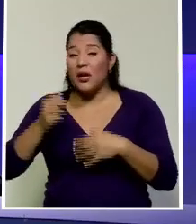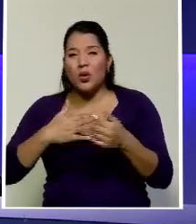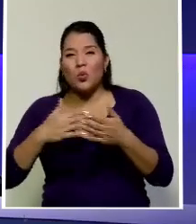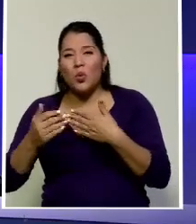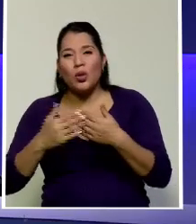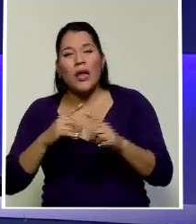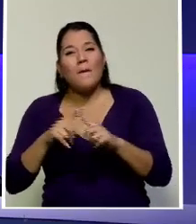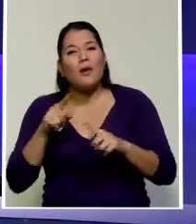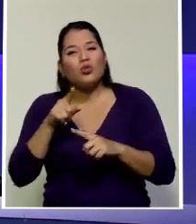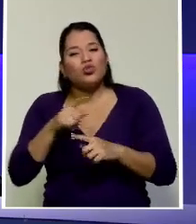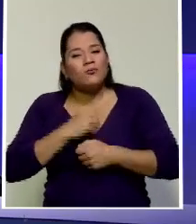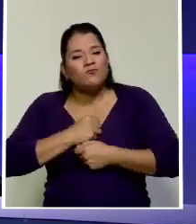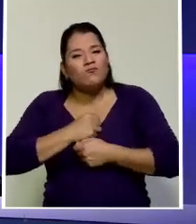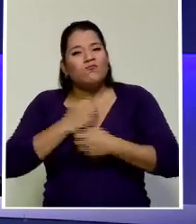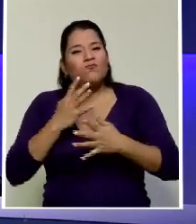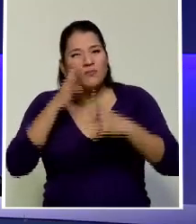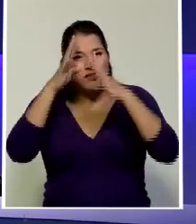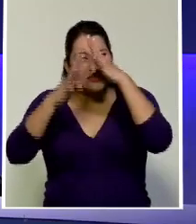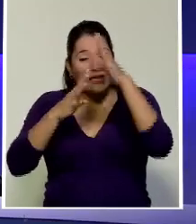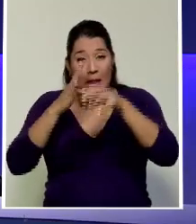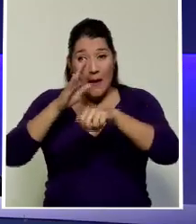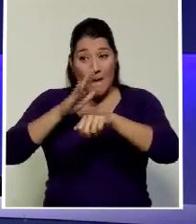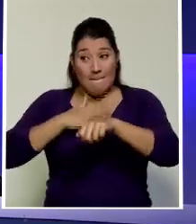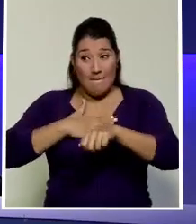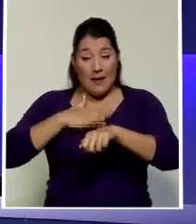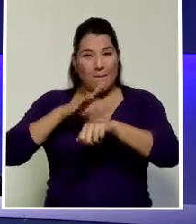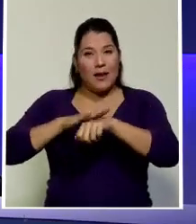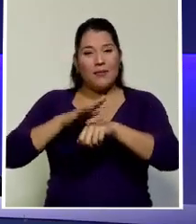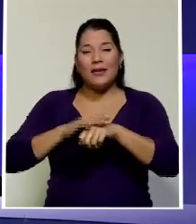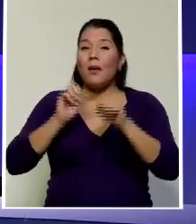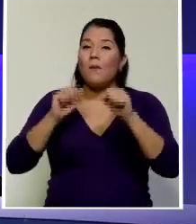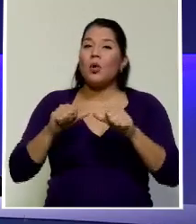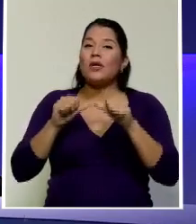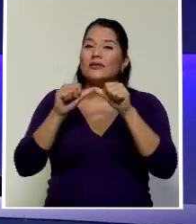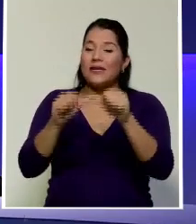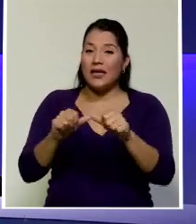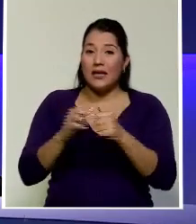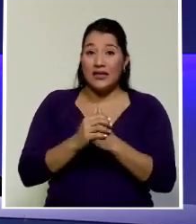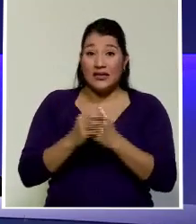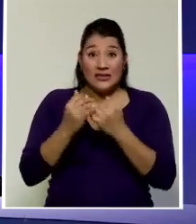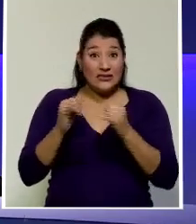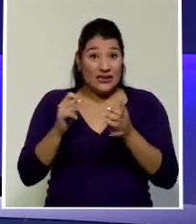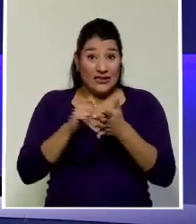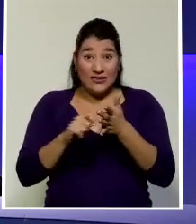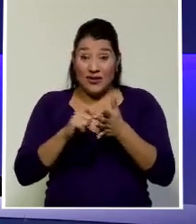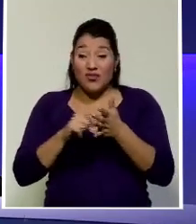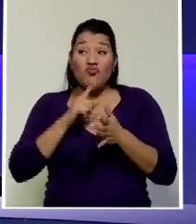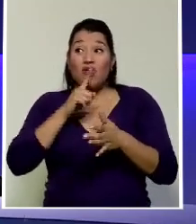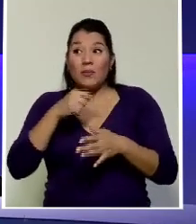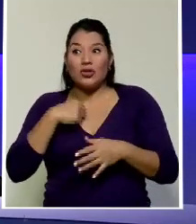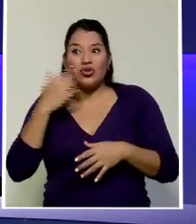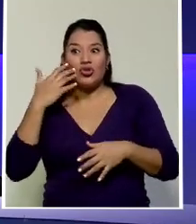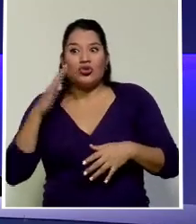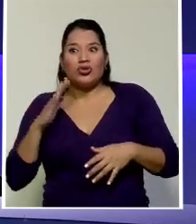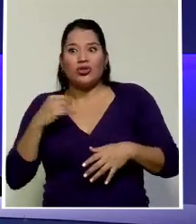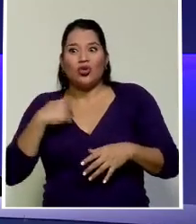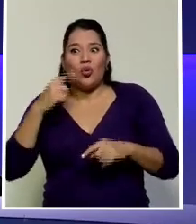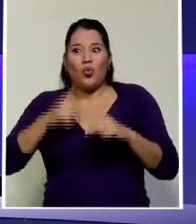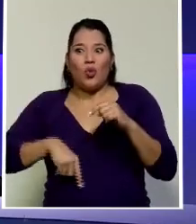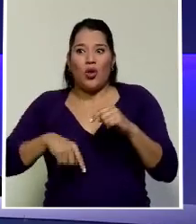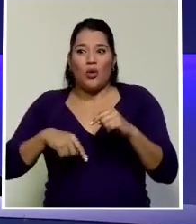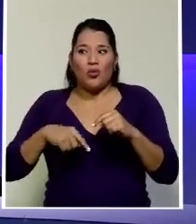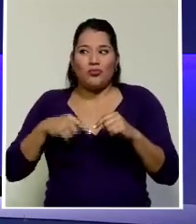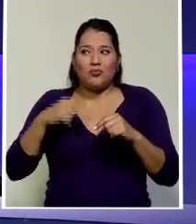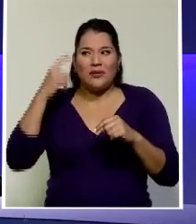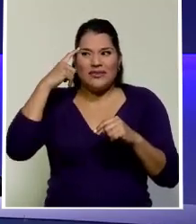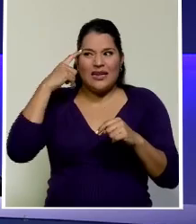núcleo creativo que te permite, a mí por lo menos me permite seguir, porque sin eso yo realmente no sé, o sea, no puedo imaginarme un escenario en el que eso no